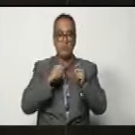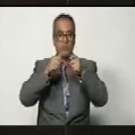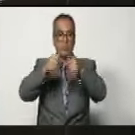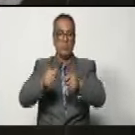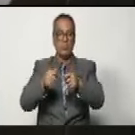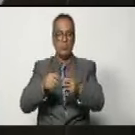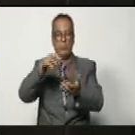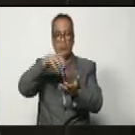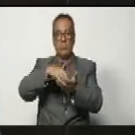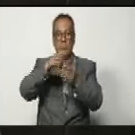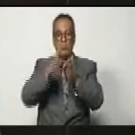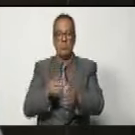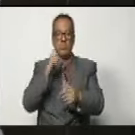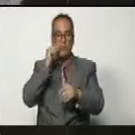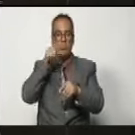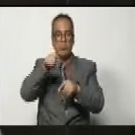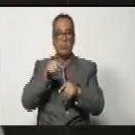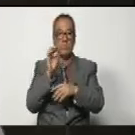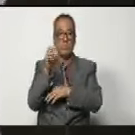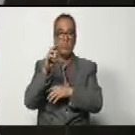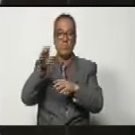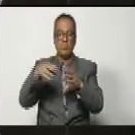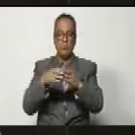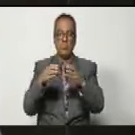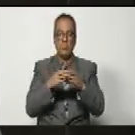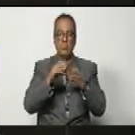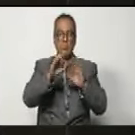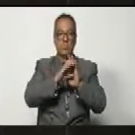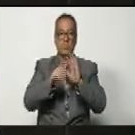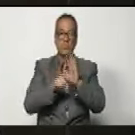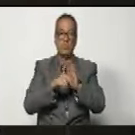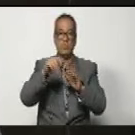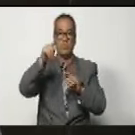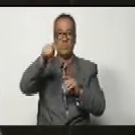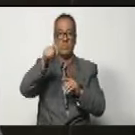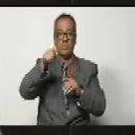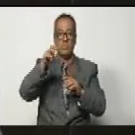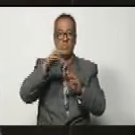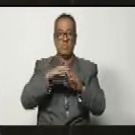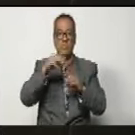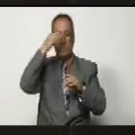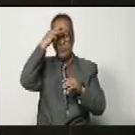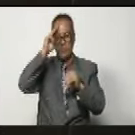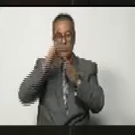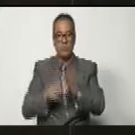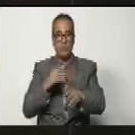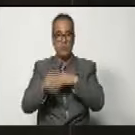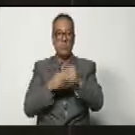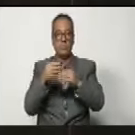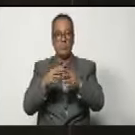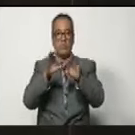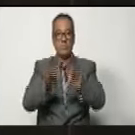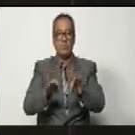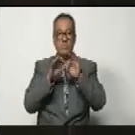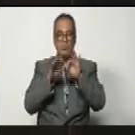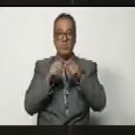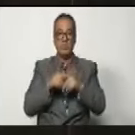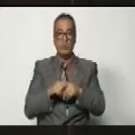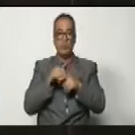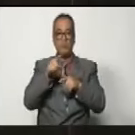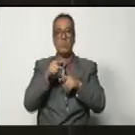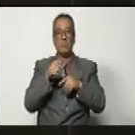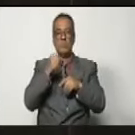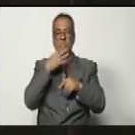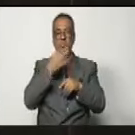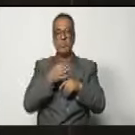la nacionalidad es el Congreso Constituyente de México, y nosotros hacer una sesión especial o solemne, como